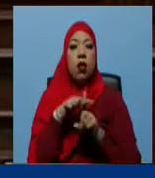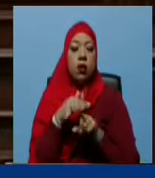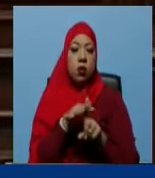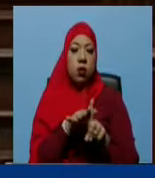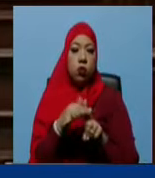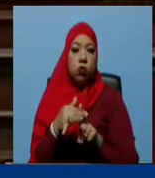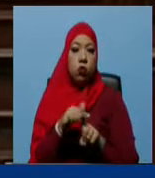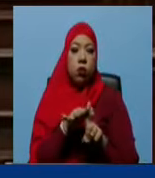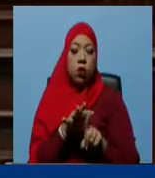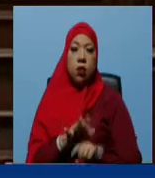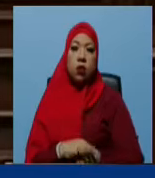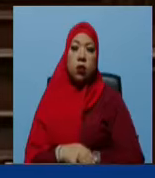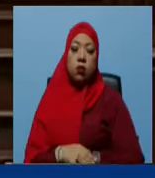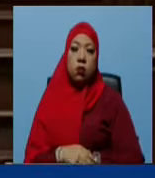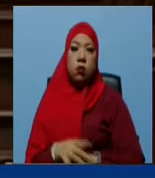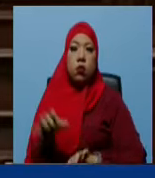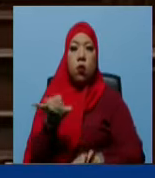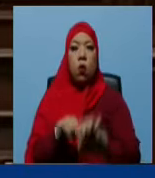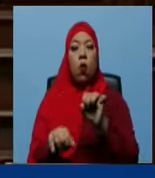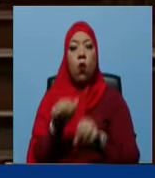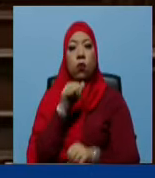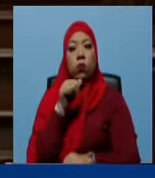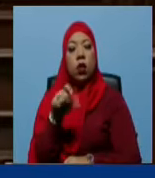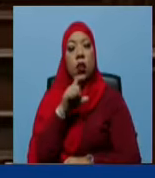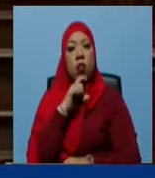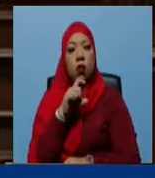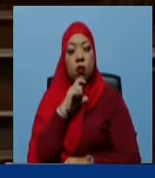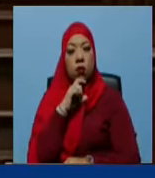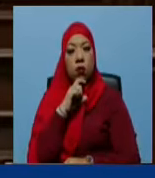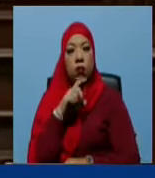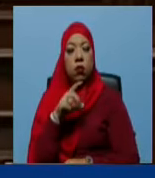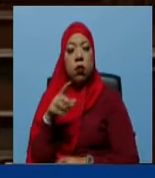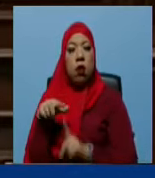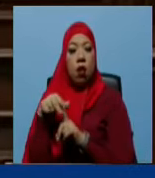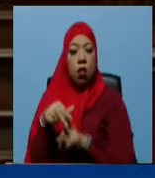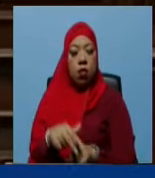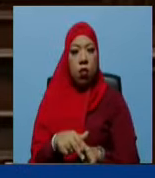circunstancias, frente a los más difíciles acechos,